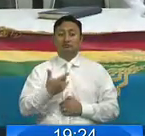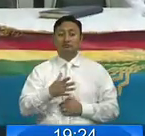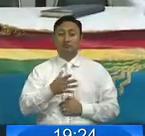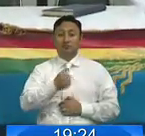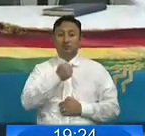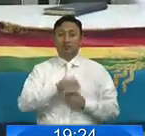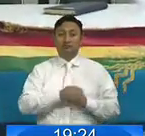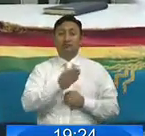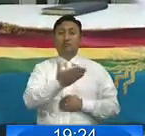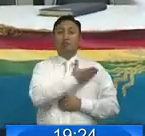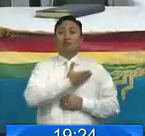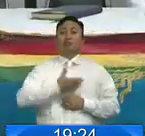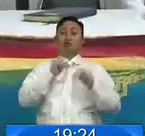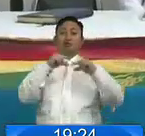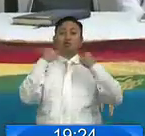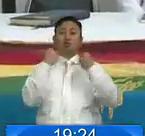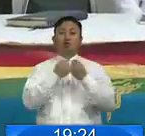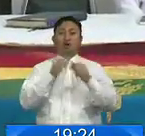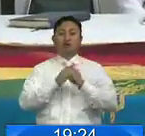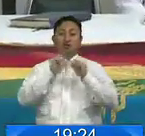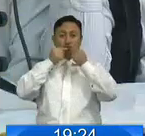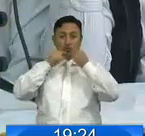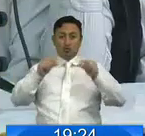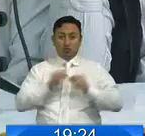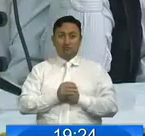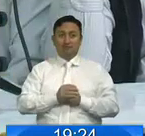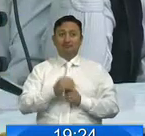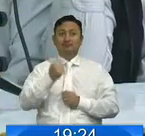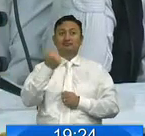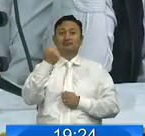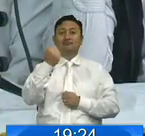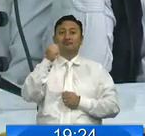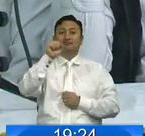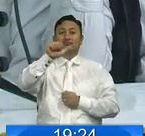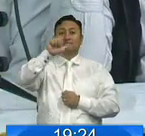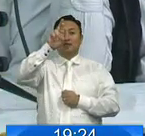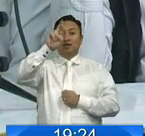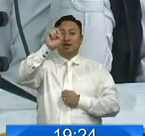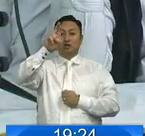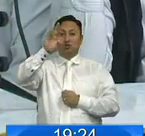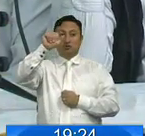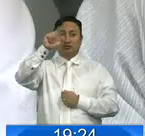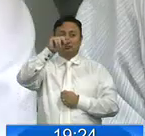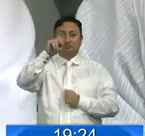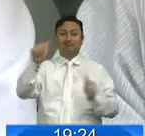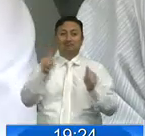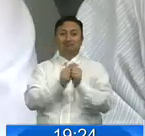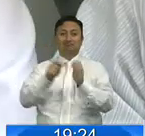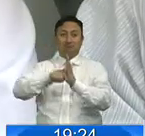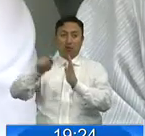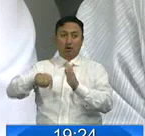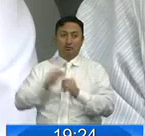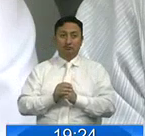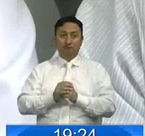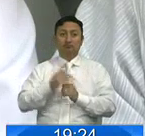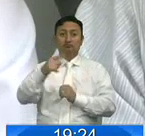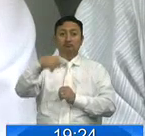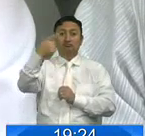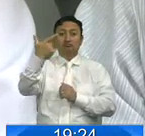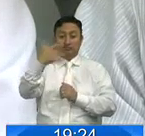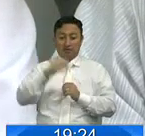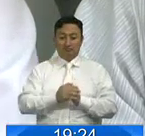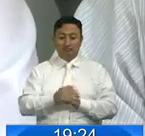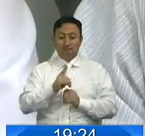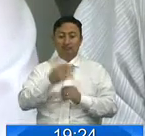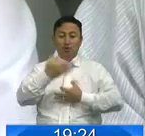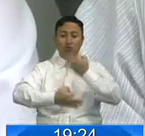que el presidente del pueblo Shuar Arutam, Vicente Tzakim, acompañado de su abogado Mario Melo, anunciaron que en los próximos días presentarán ante